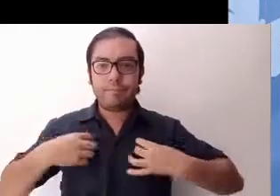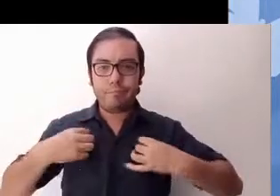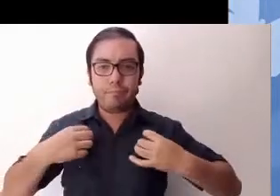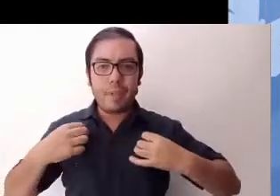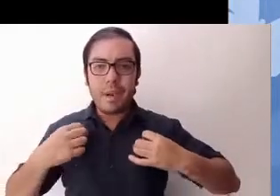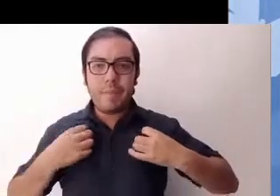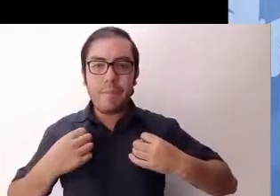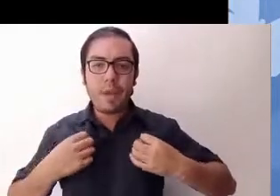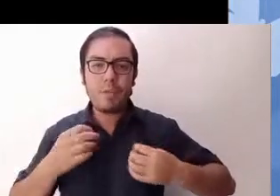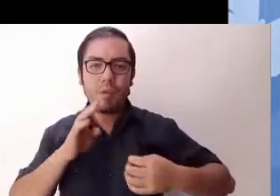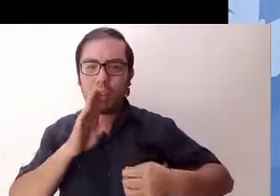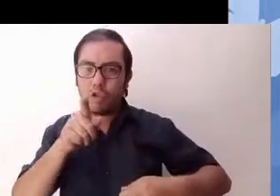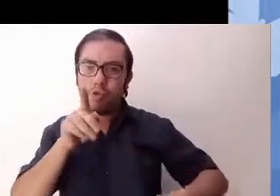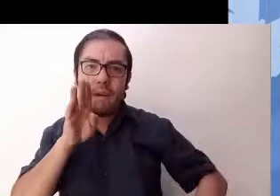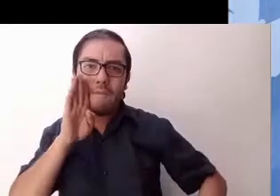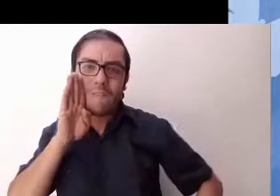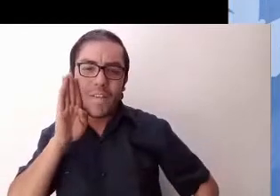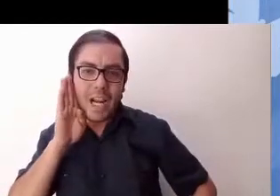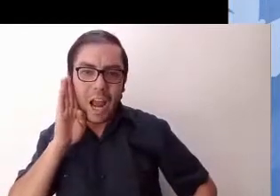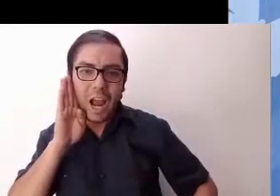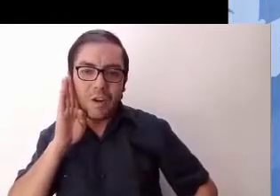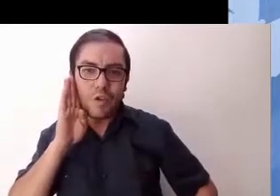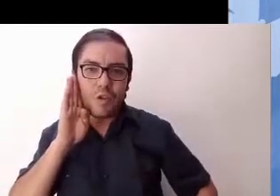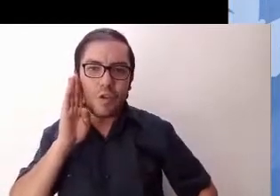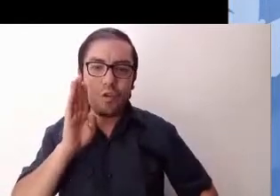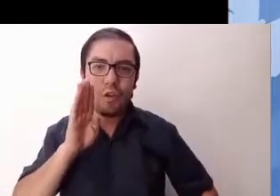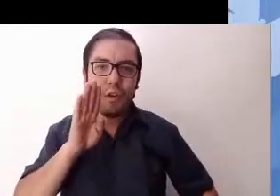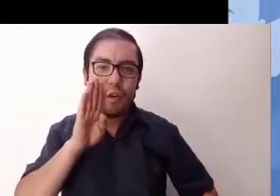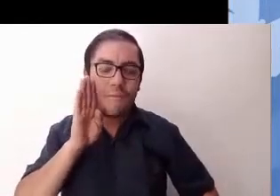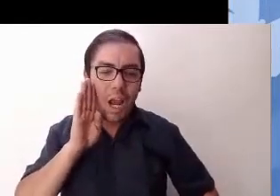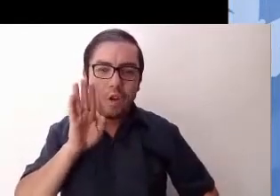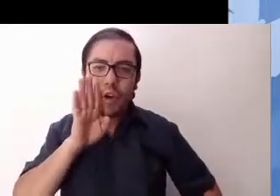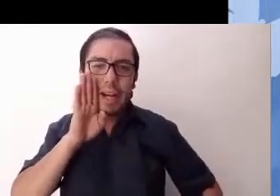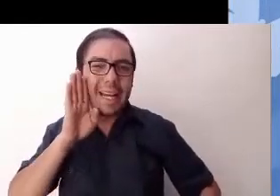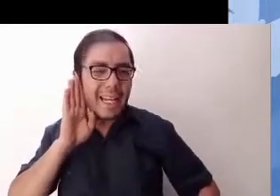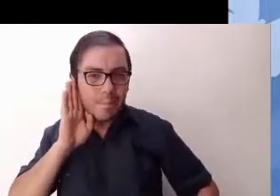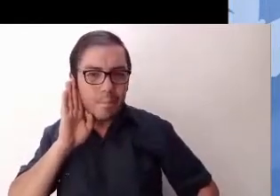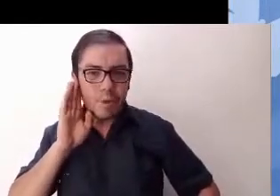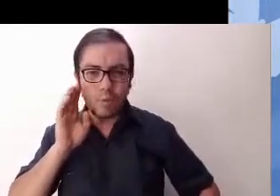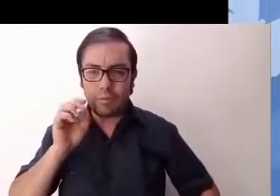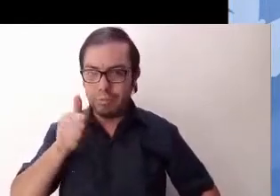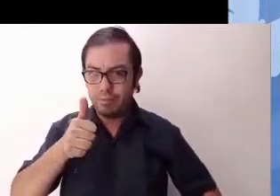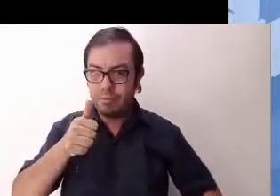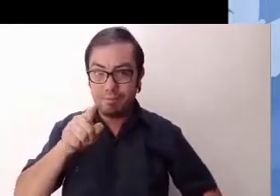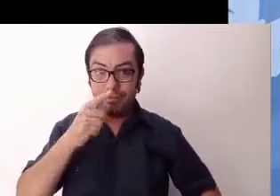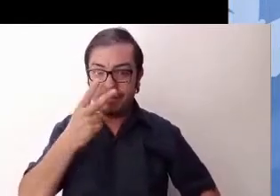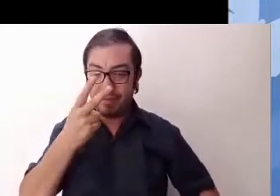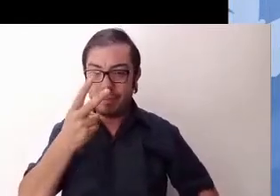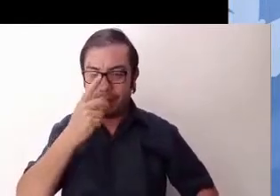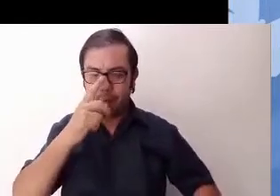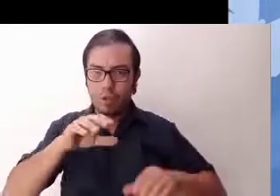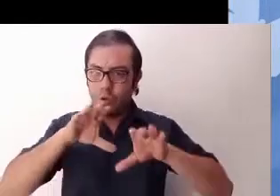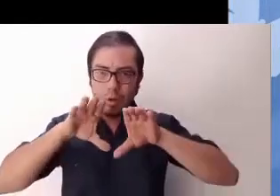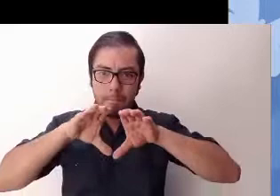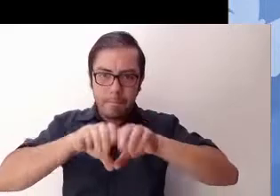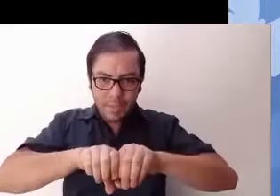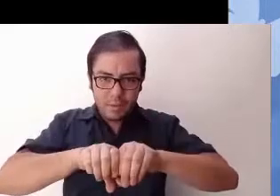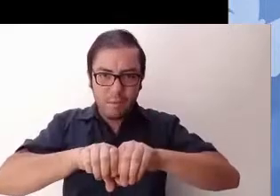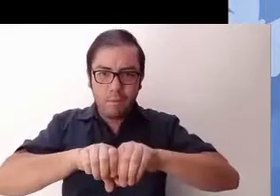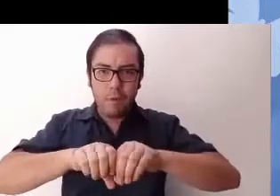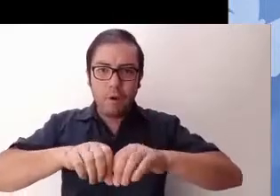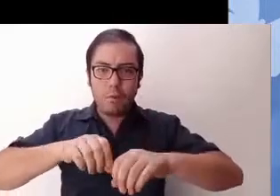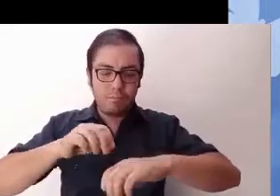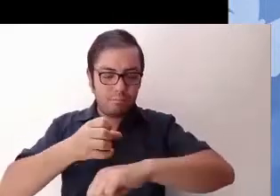posible. Vamos a hacer una presión fuerte por sobre la herida, ¿ya? Mediante esa